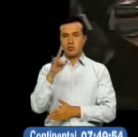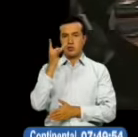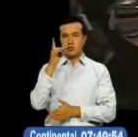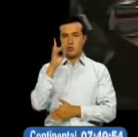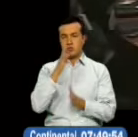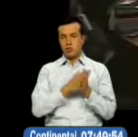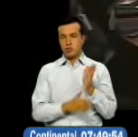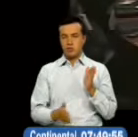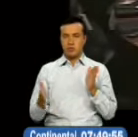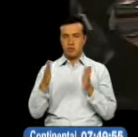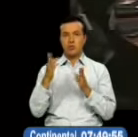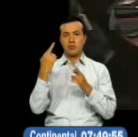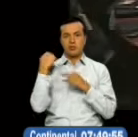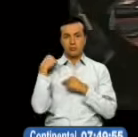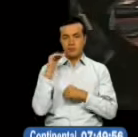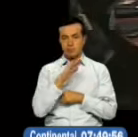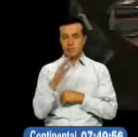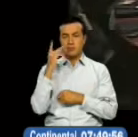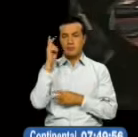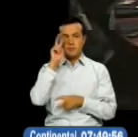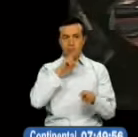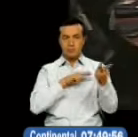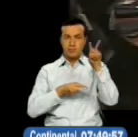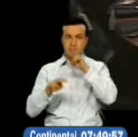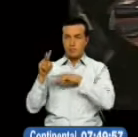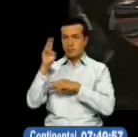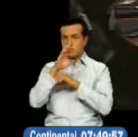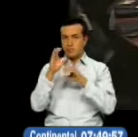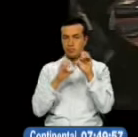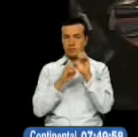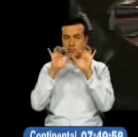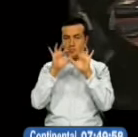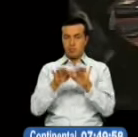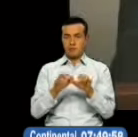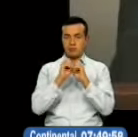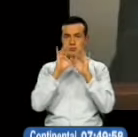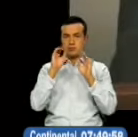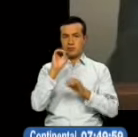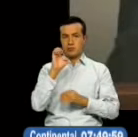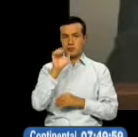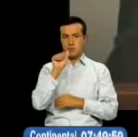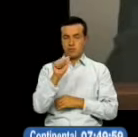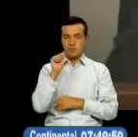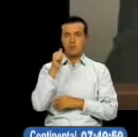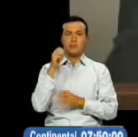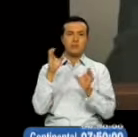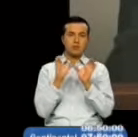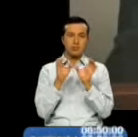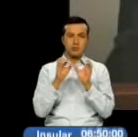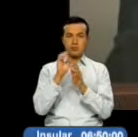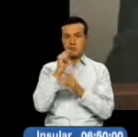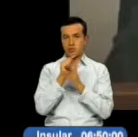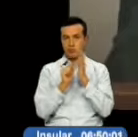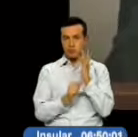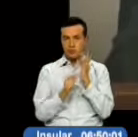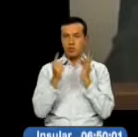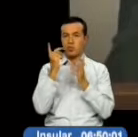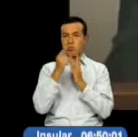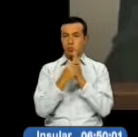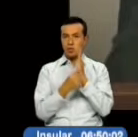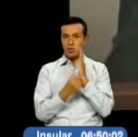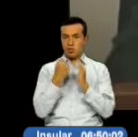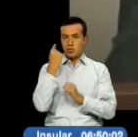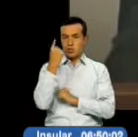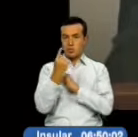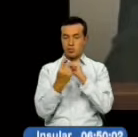2016-2018. Entre las funciones está la de examinar la contabilidad de la Secretaría General de la OEA y certificar, entre otros, que las cuentas